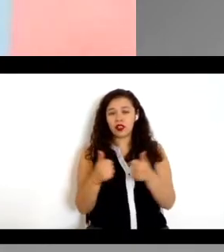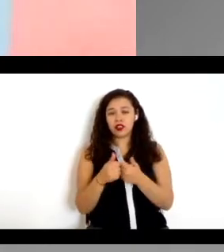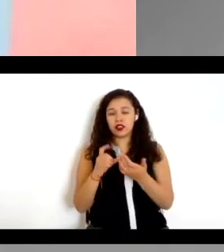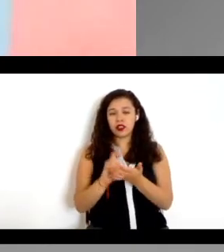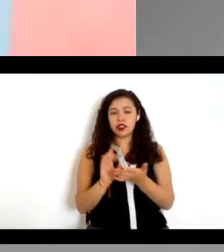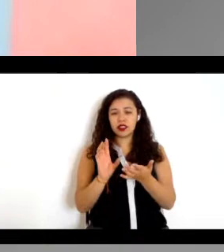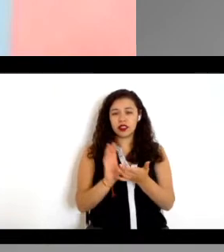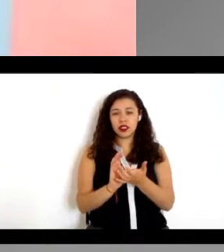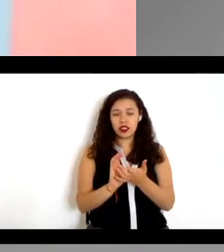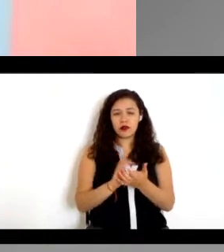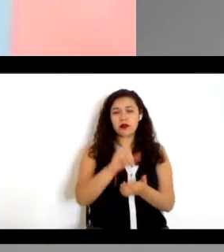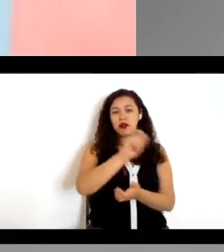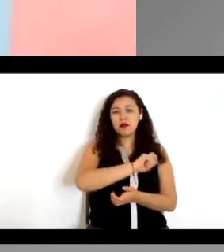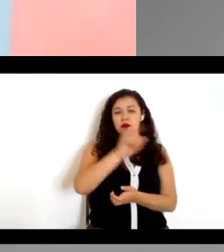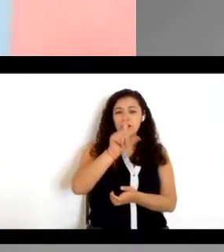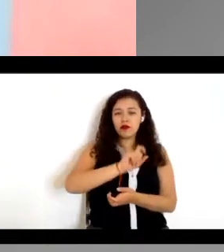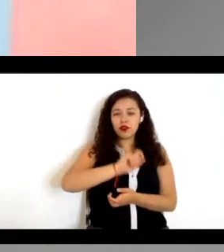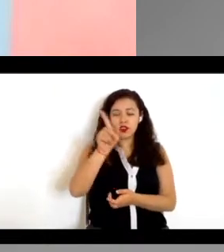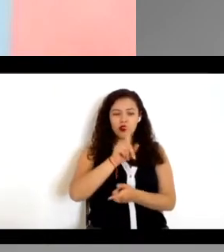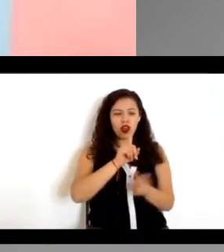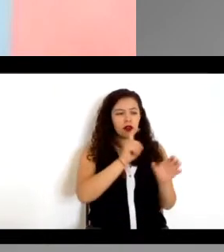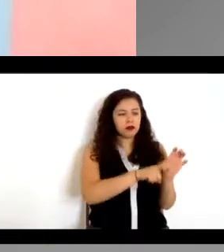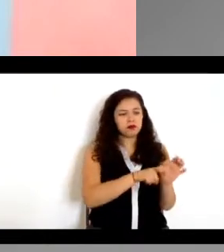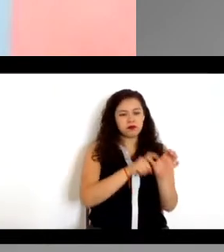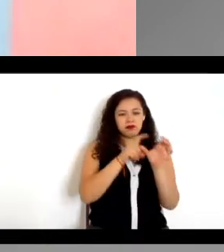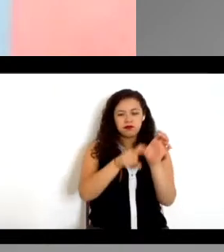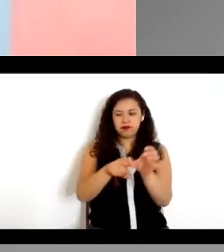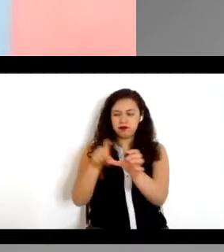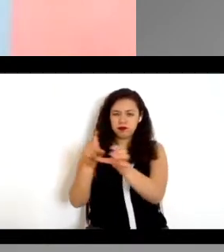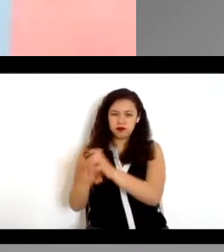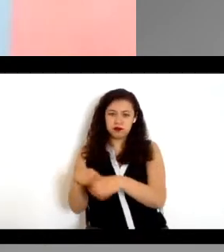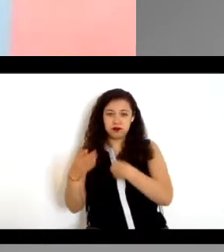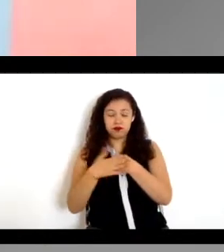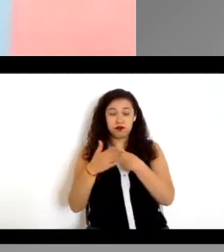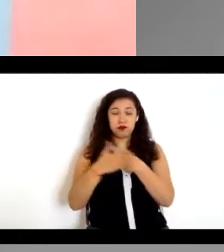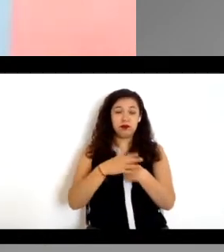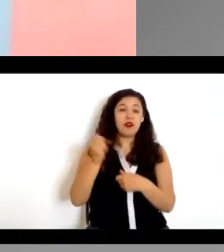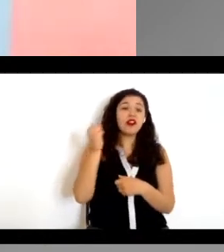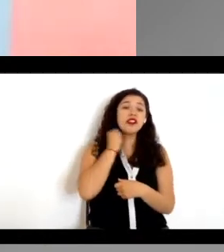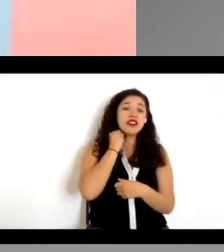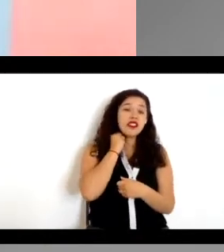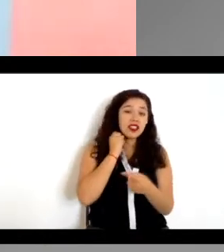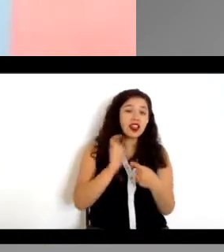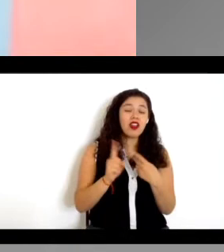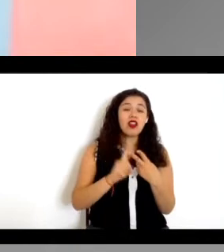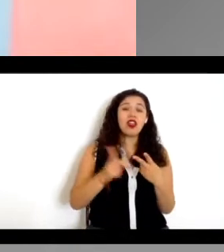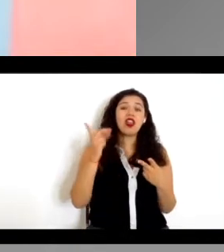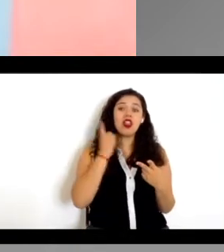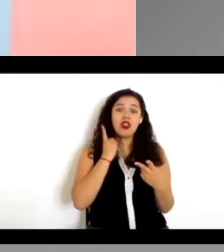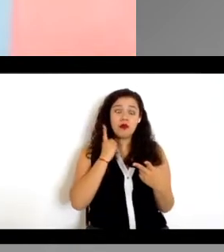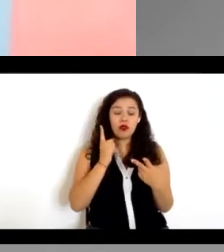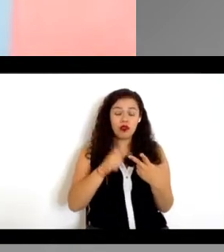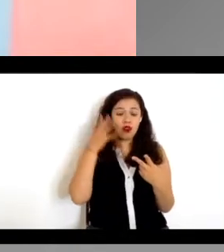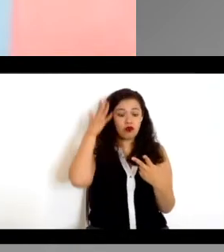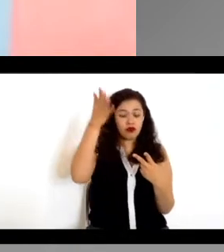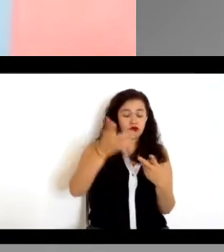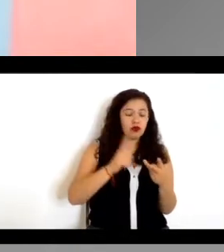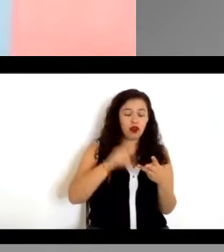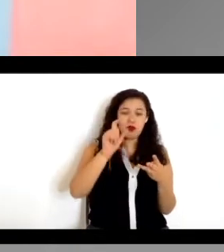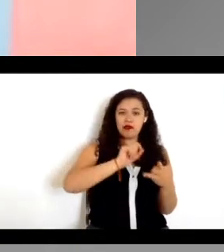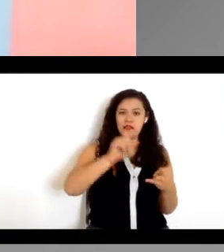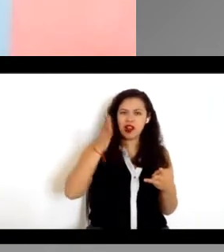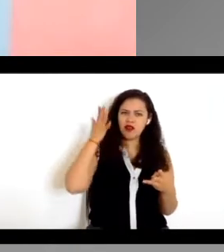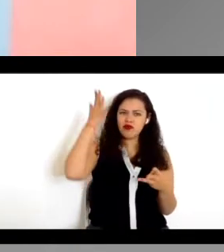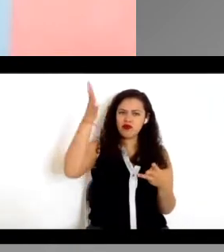roles profesionales, que sean los futuros senadores, que ya tenemos, los futuros diputados, los futuros profesionistas,